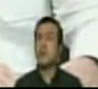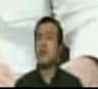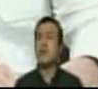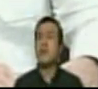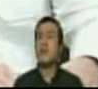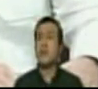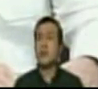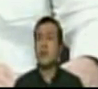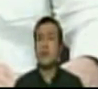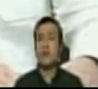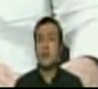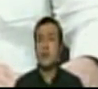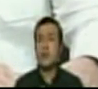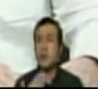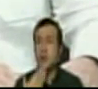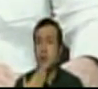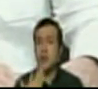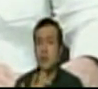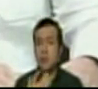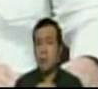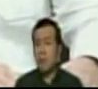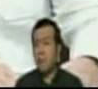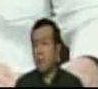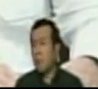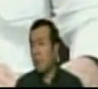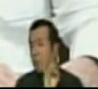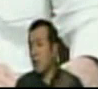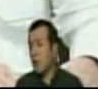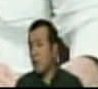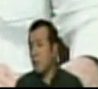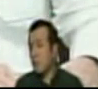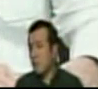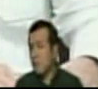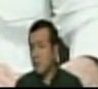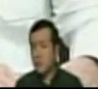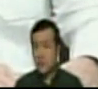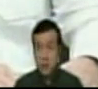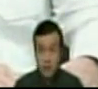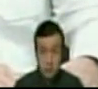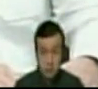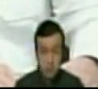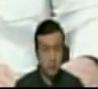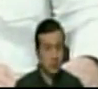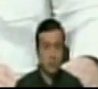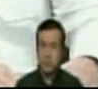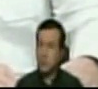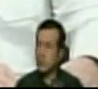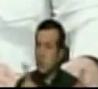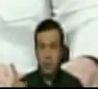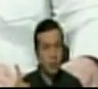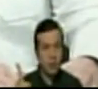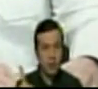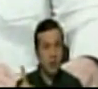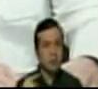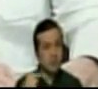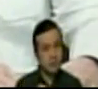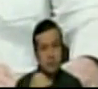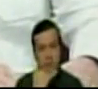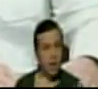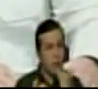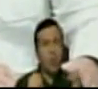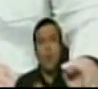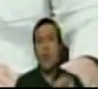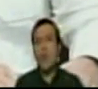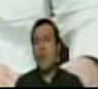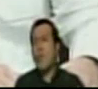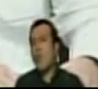prácticamente han estado en el abandono. No vamos a tolerar este tipo de circunstancias que se han venido produciendo